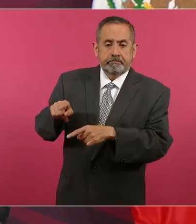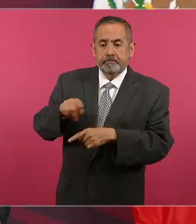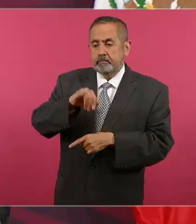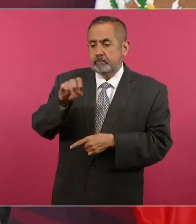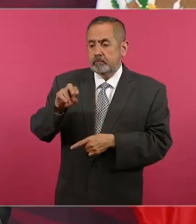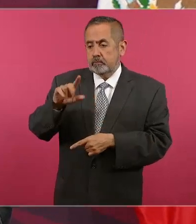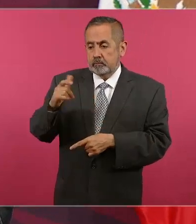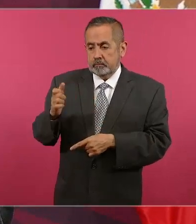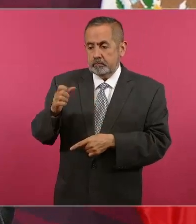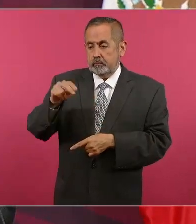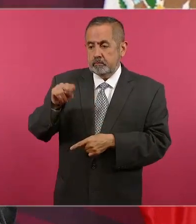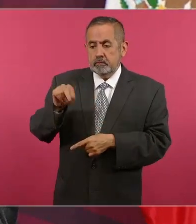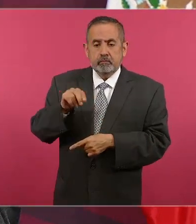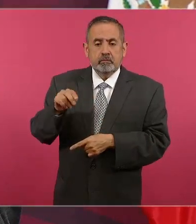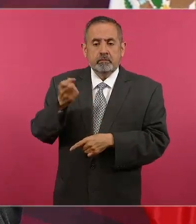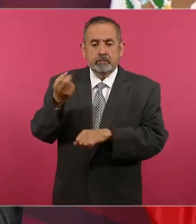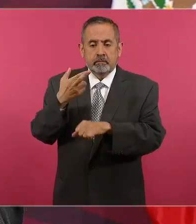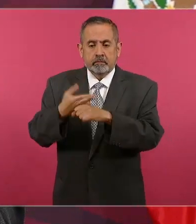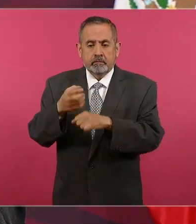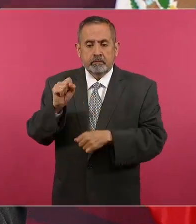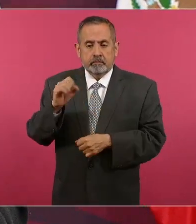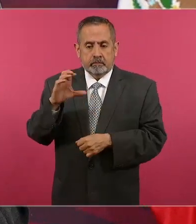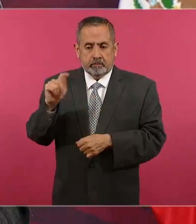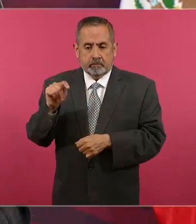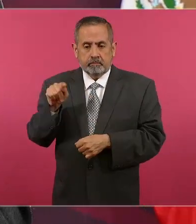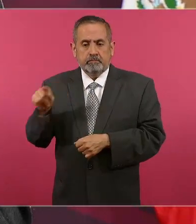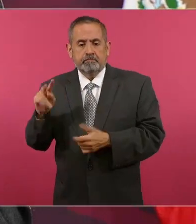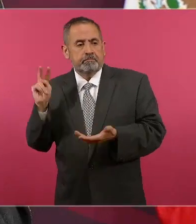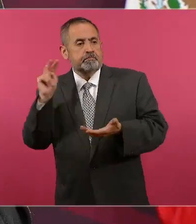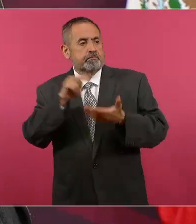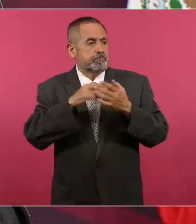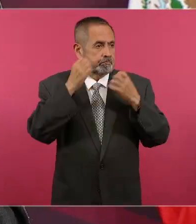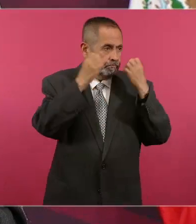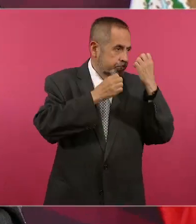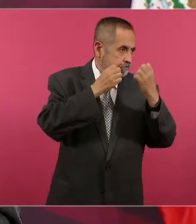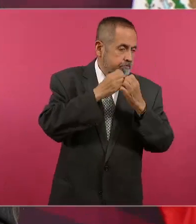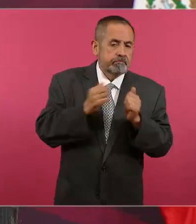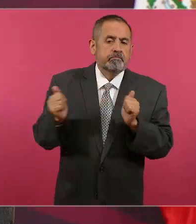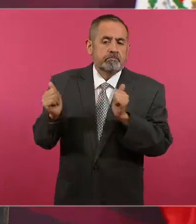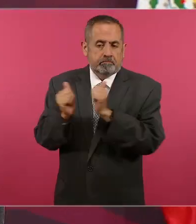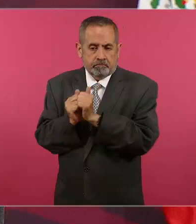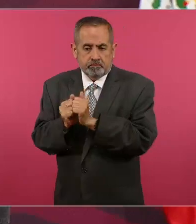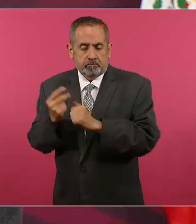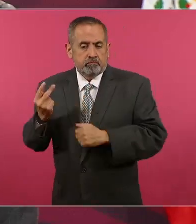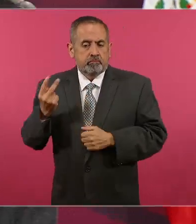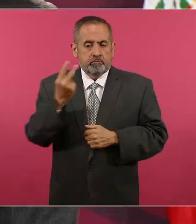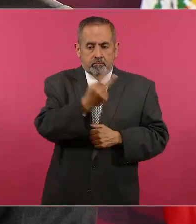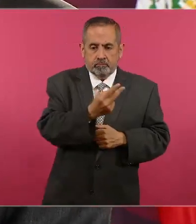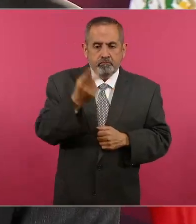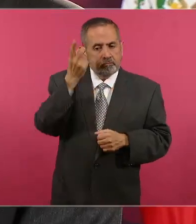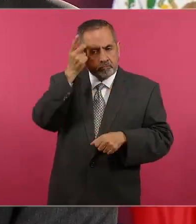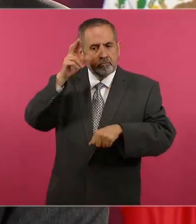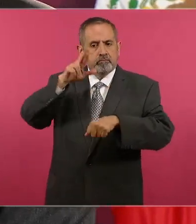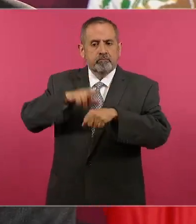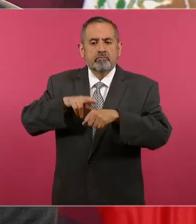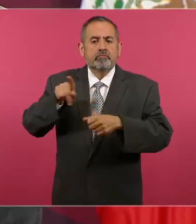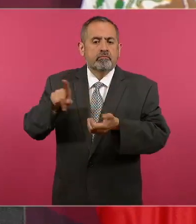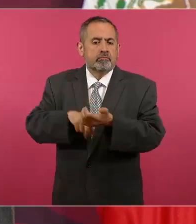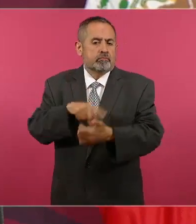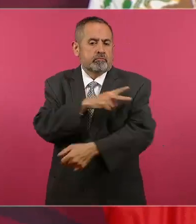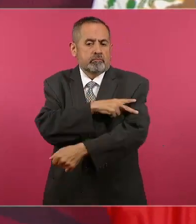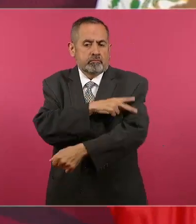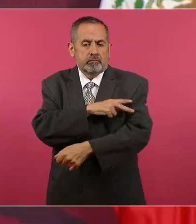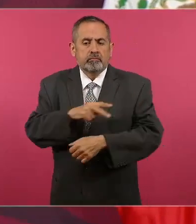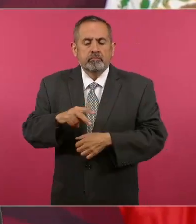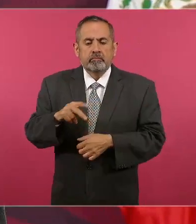Jorge Nuño, secretario de Comunicaciones, con la directora de